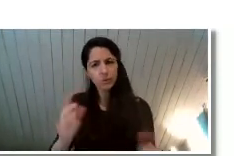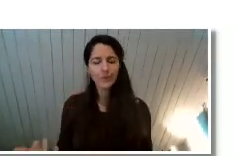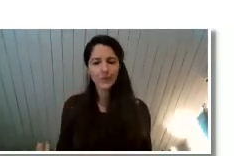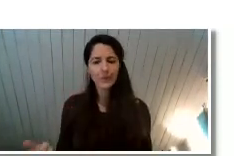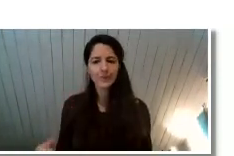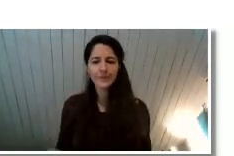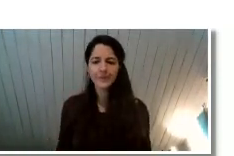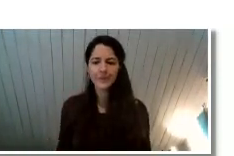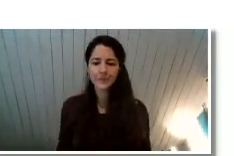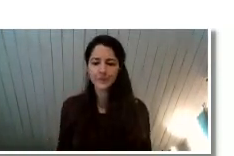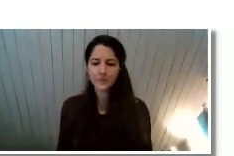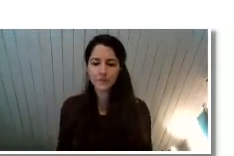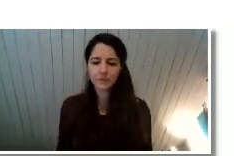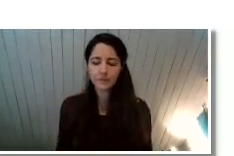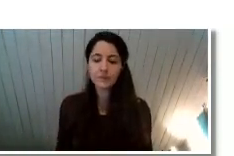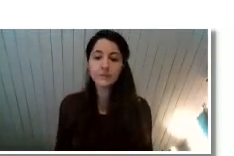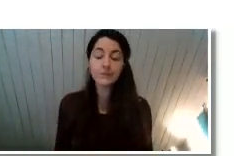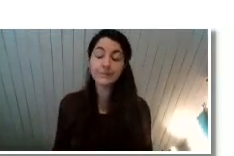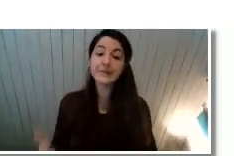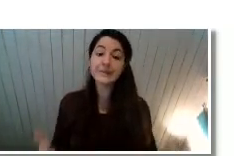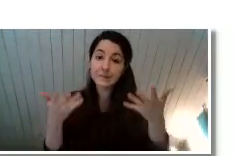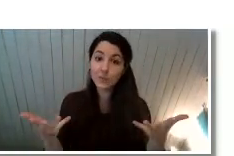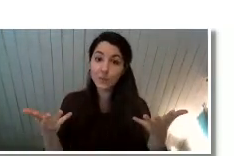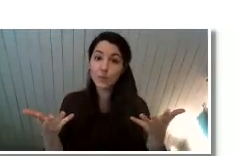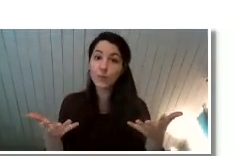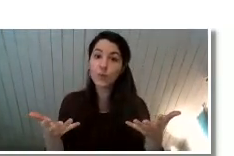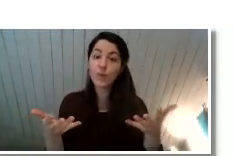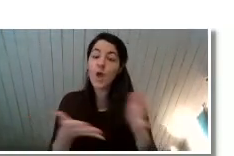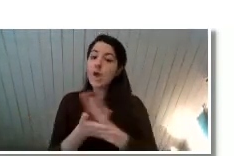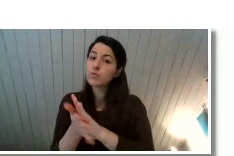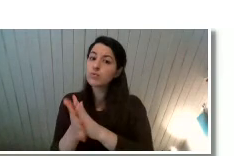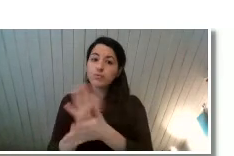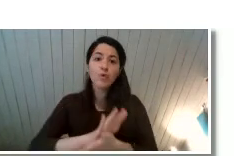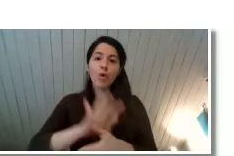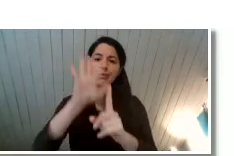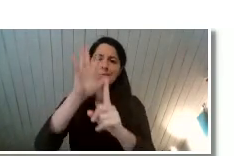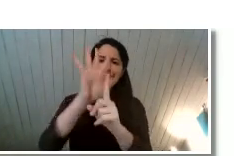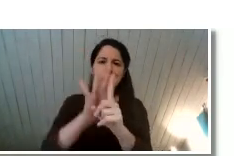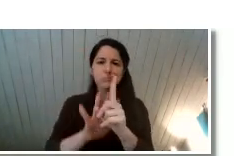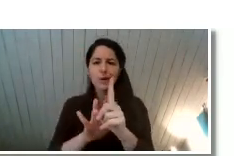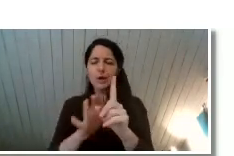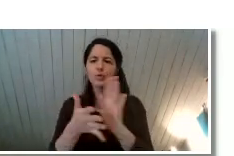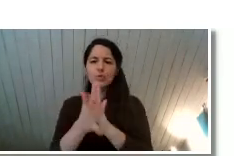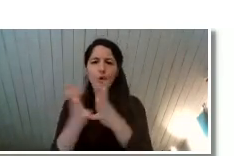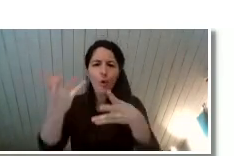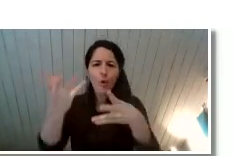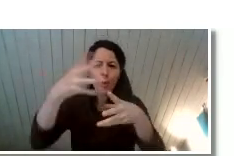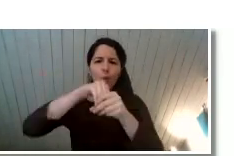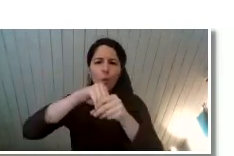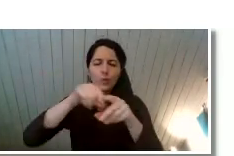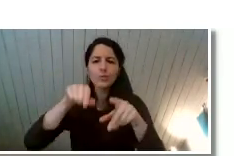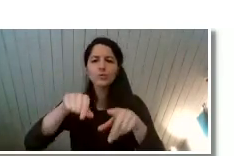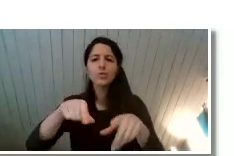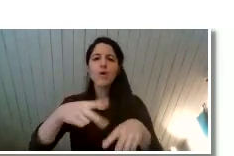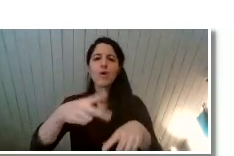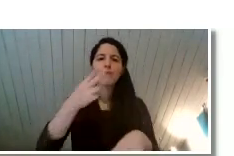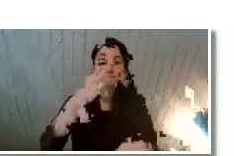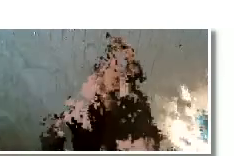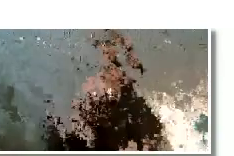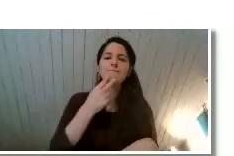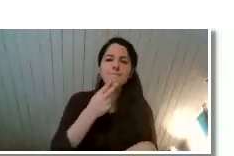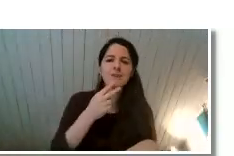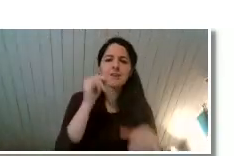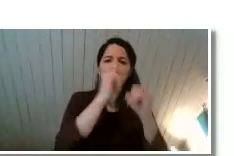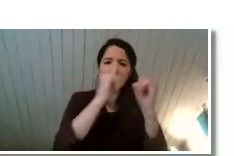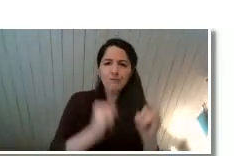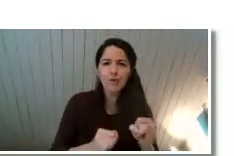Y pues todos estos factores en conjunto, los factores hormonales, el estilo de vida, el tabaquismo, las enfermedades,